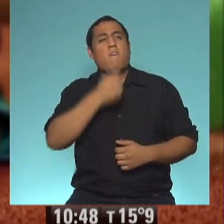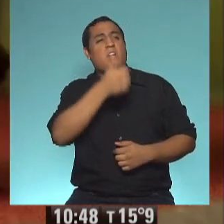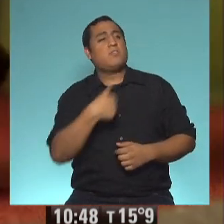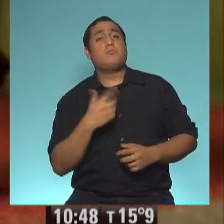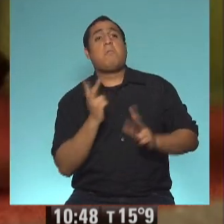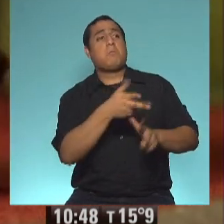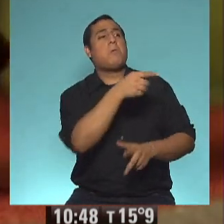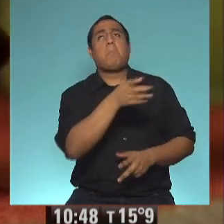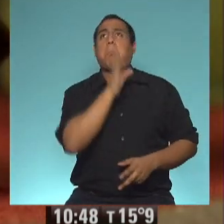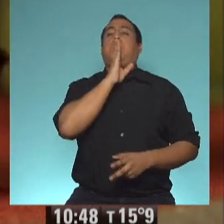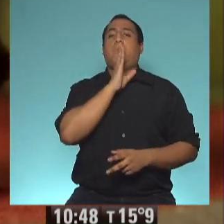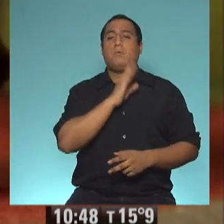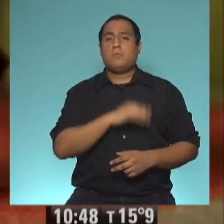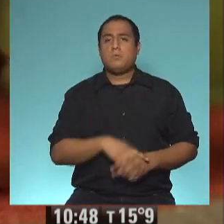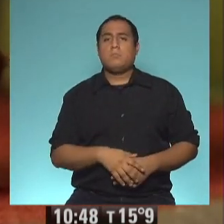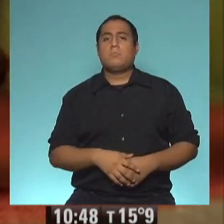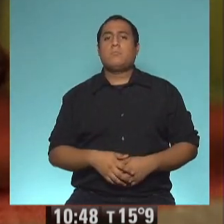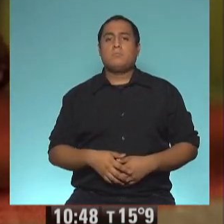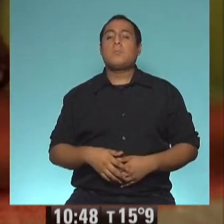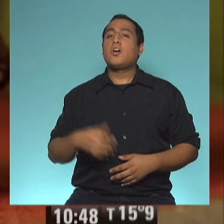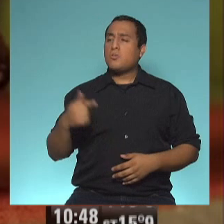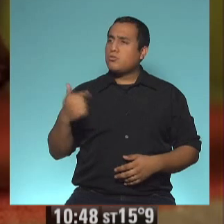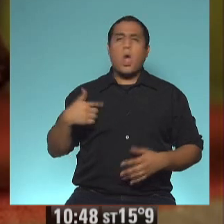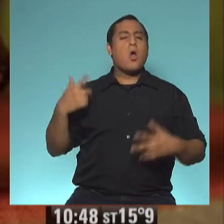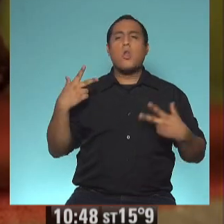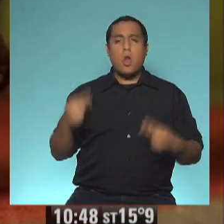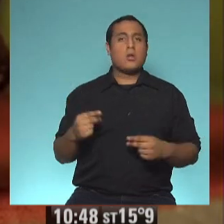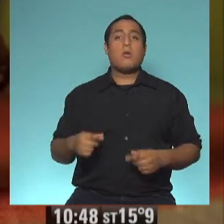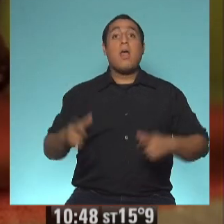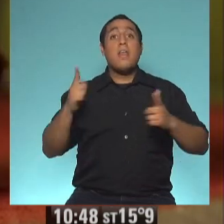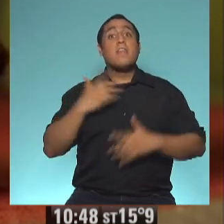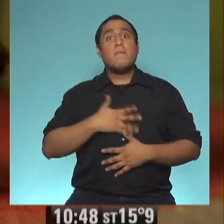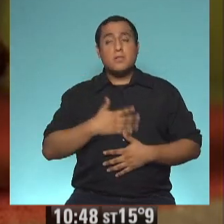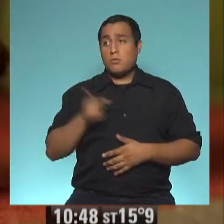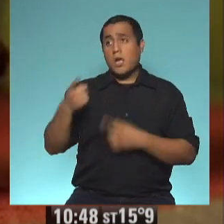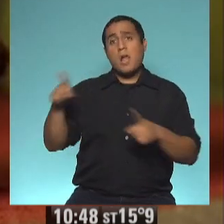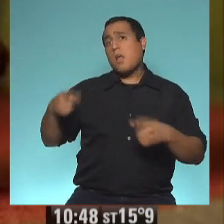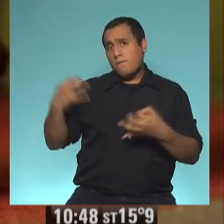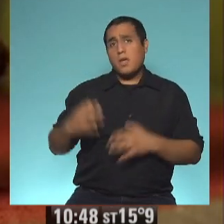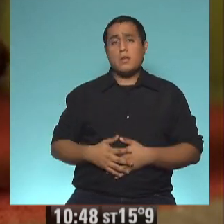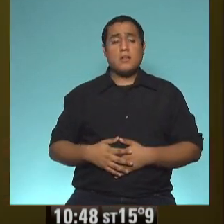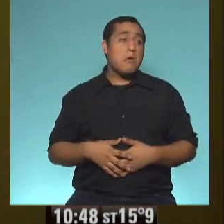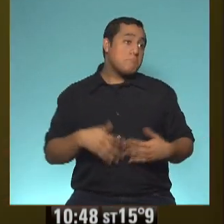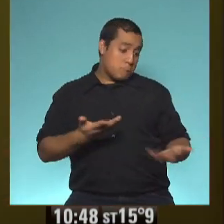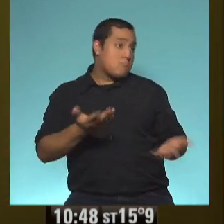no yo no quiero a mí me parece divertido como canta viste